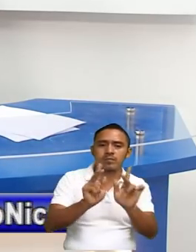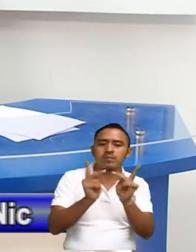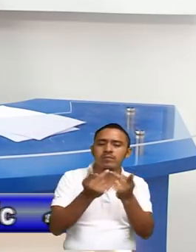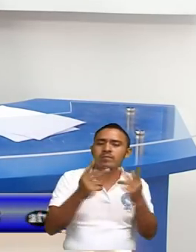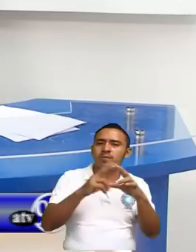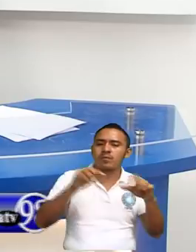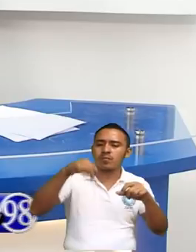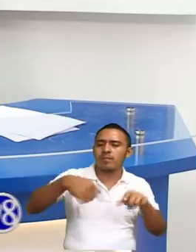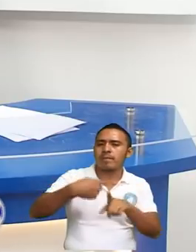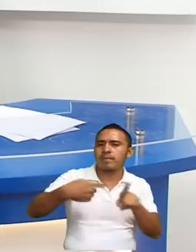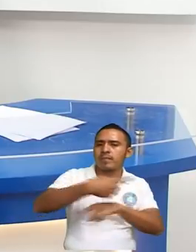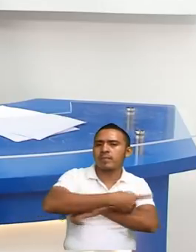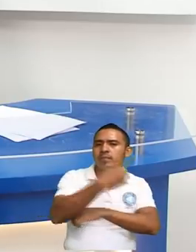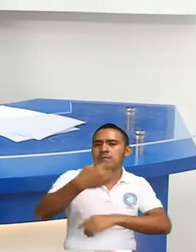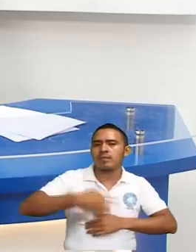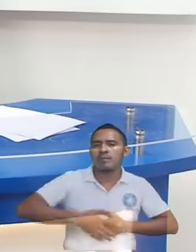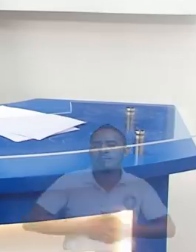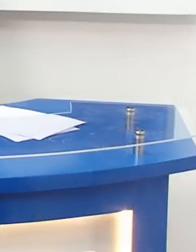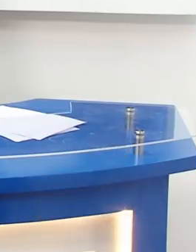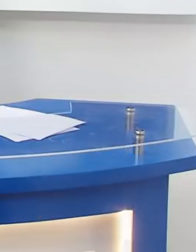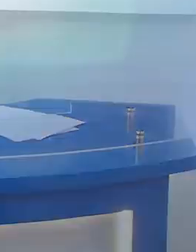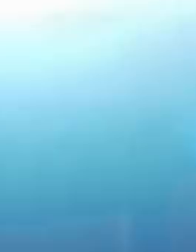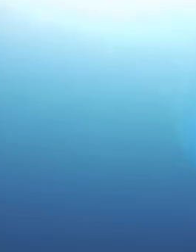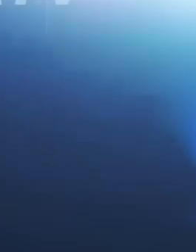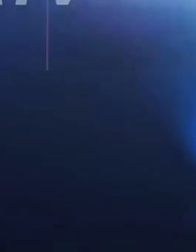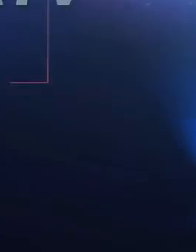nicaragüense, este mediodía.